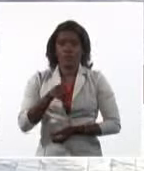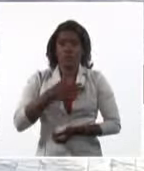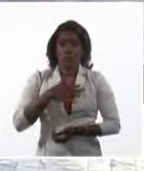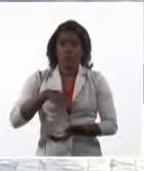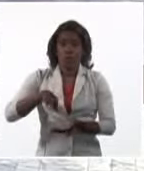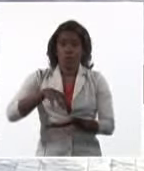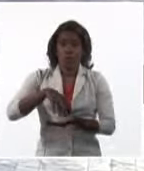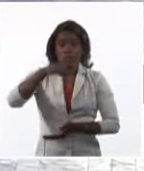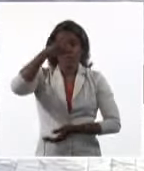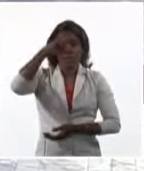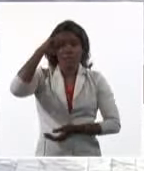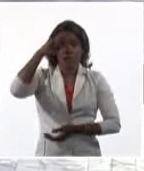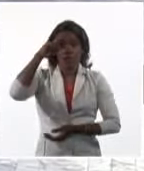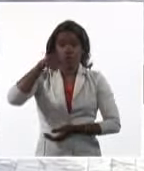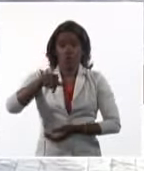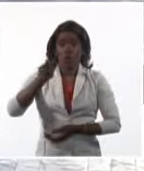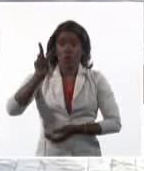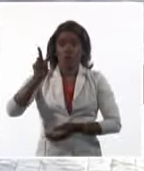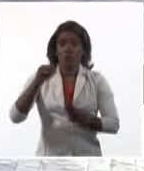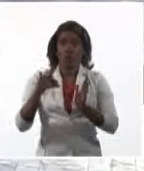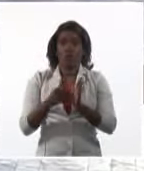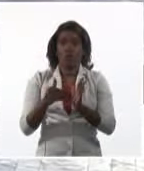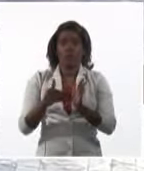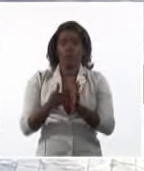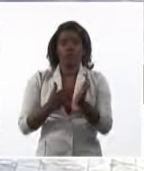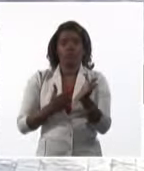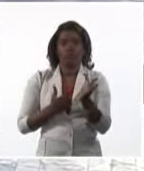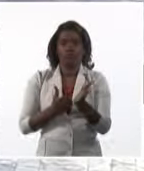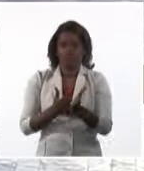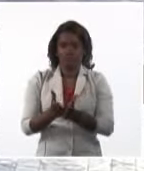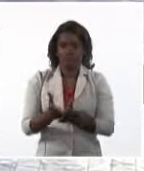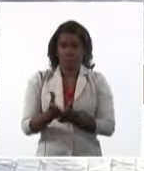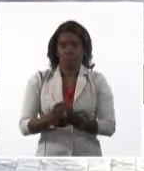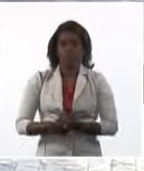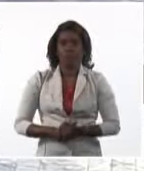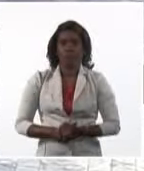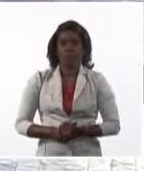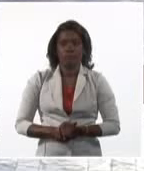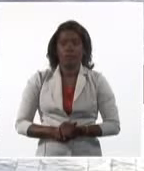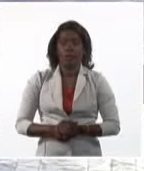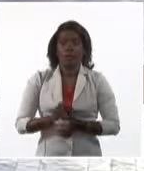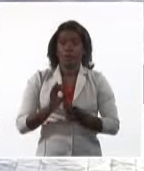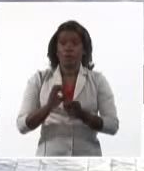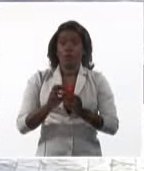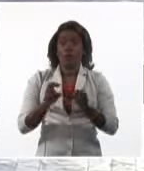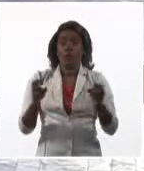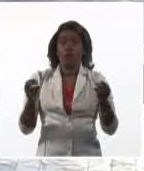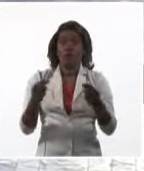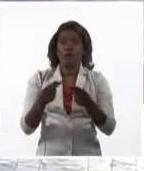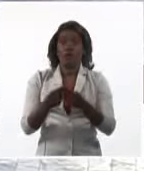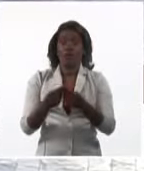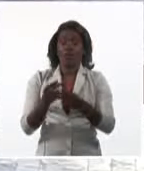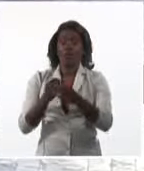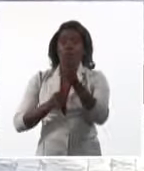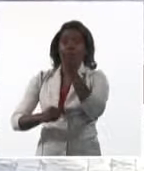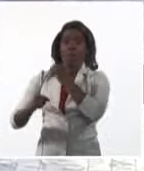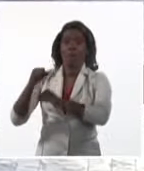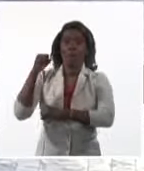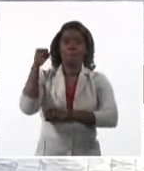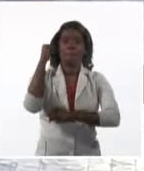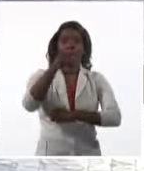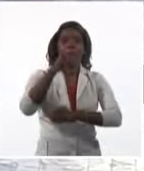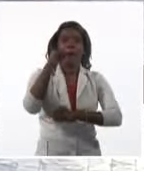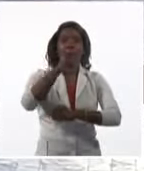Santi Espíritus, hoy a las 2 de la tarde proseguirá la edición 60 del Campeonato Nacional de Boxeo Playa Girón. Lo más llamativo estarán las divisiones